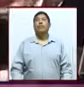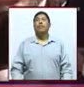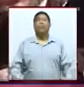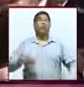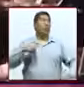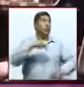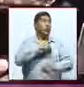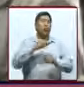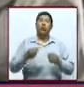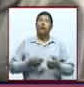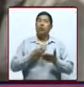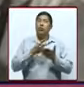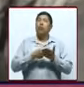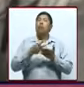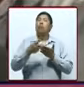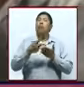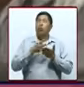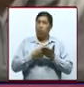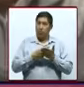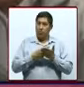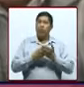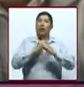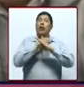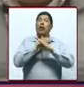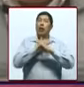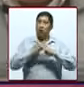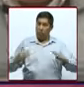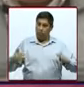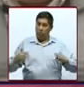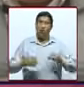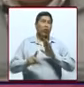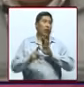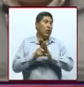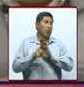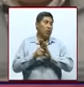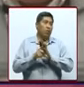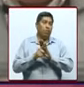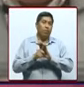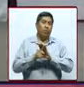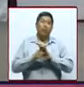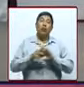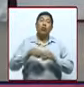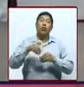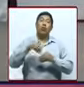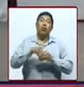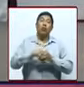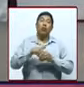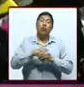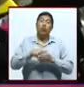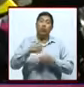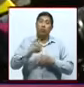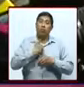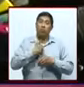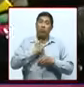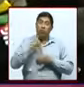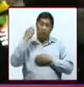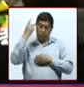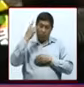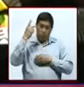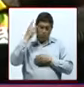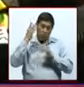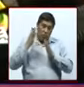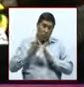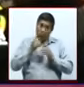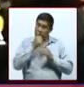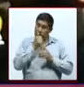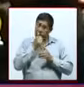Vamos a plantear que se anule mediante ley definitivamente las primarias. Hoy día diseñada la